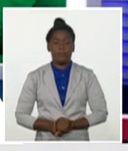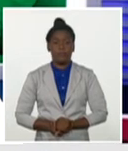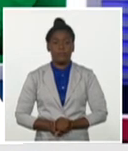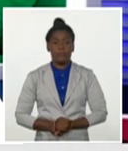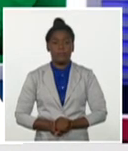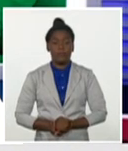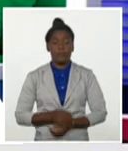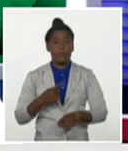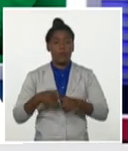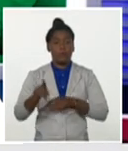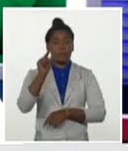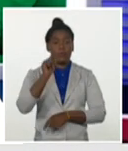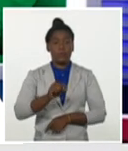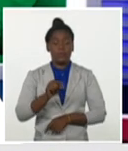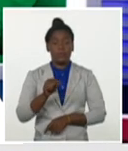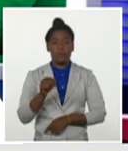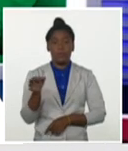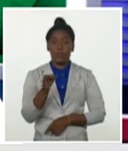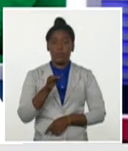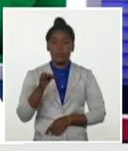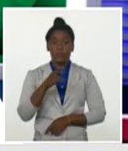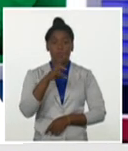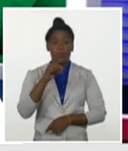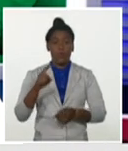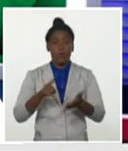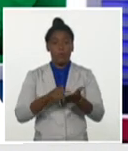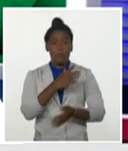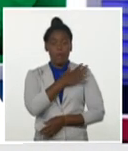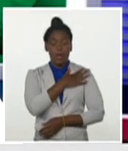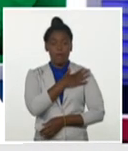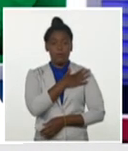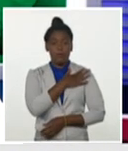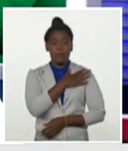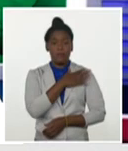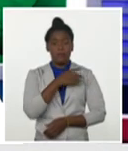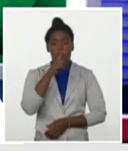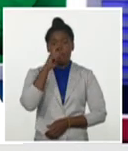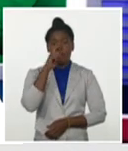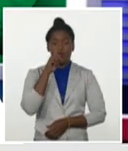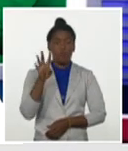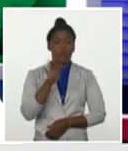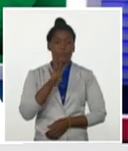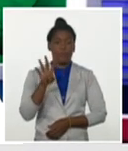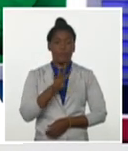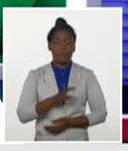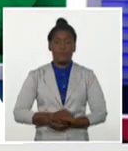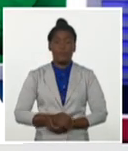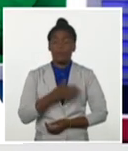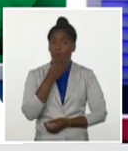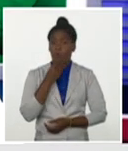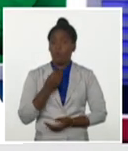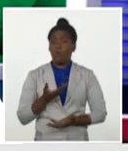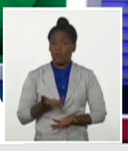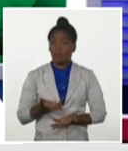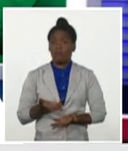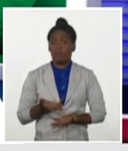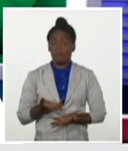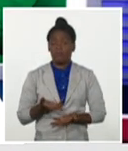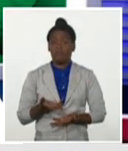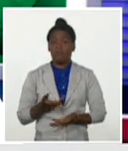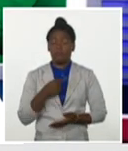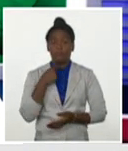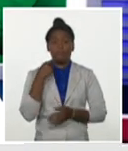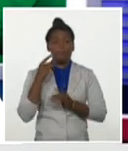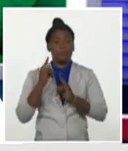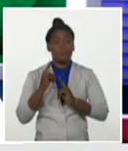del municipio Nueva Paz, joven, muy joven, pudiéramos decir, que